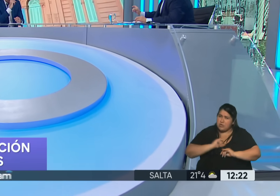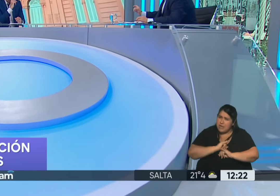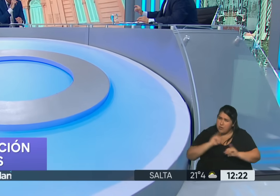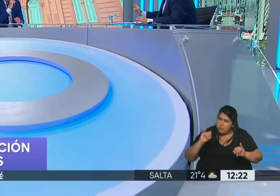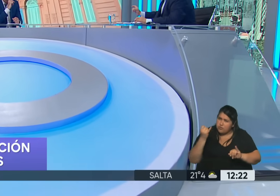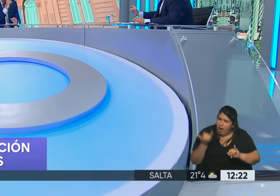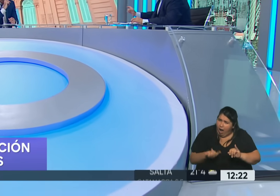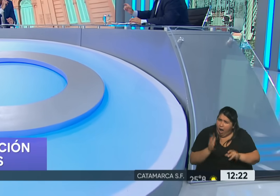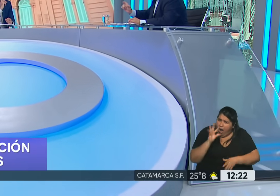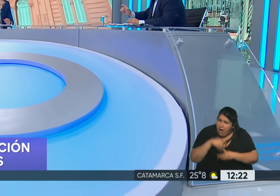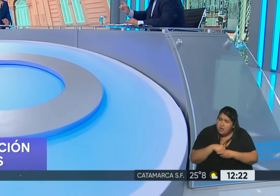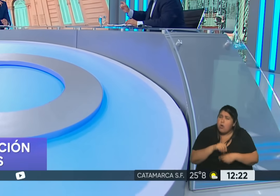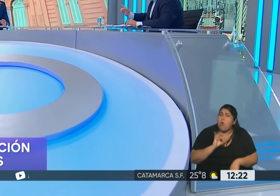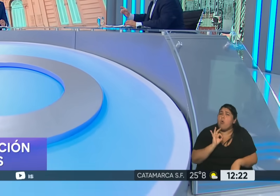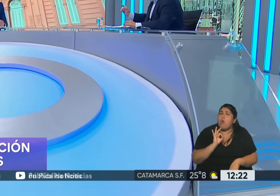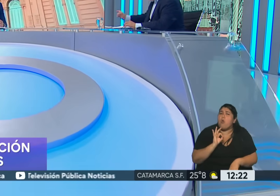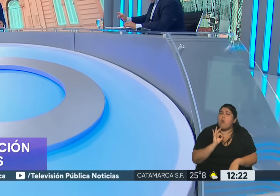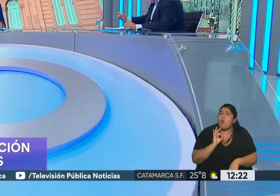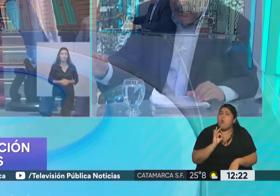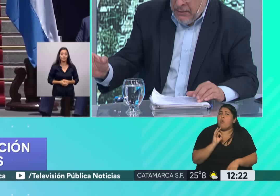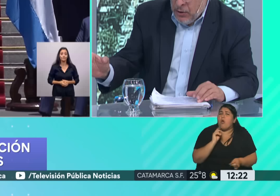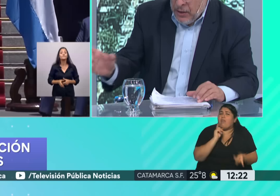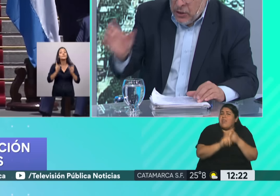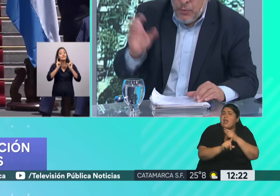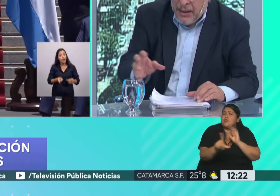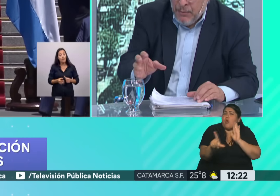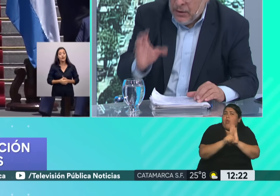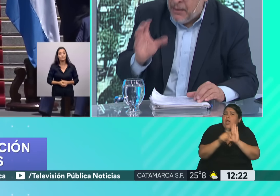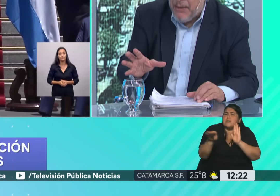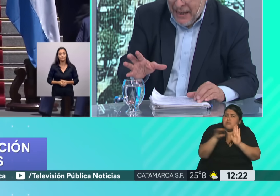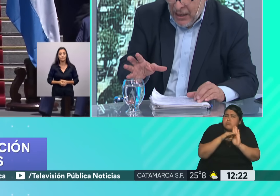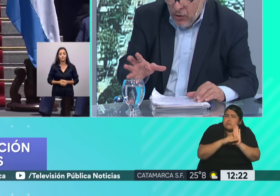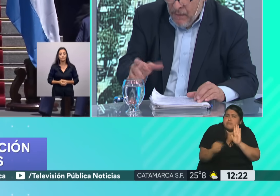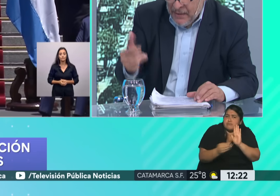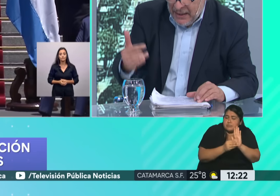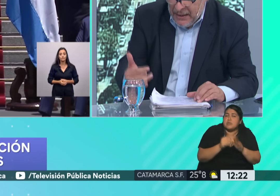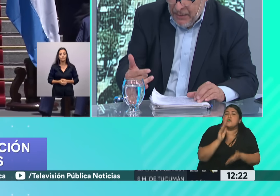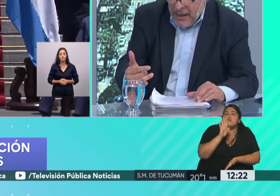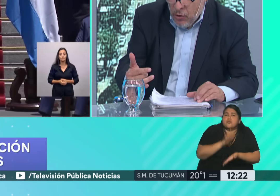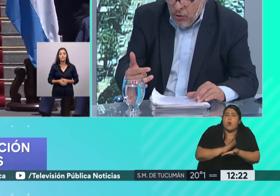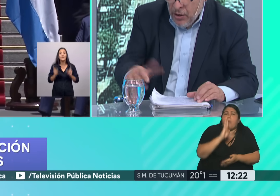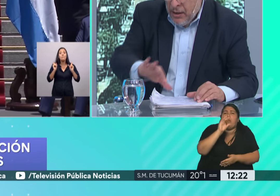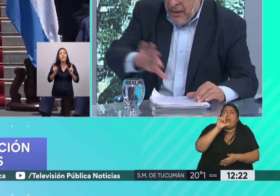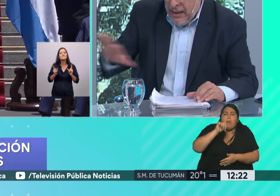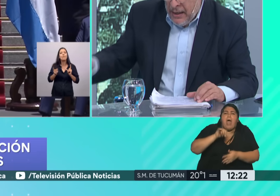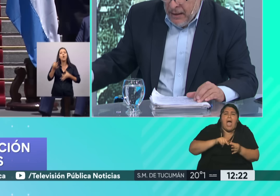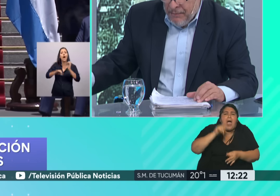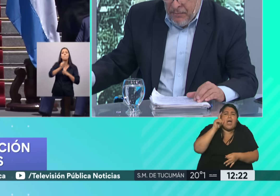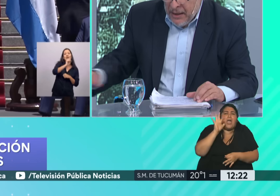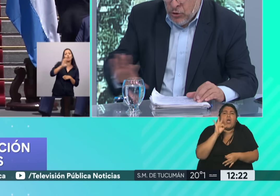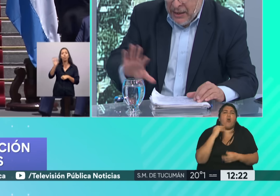a ser parte directamente de el paquete de leyes que va al congreso por ejemplo el tema del blanqueo se anticipará algo hoy